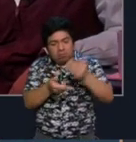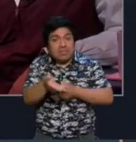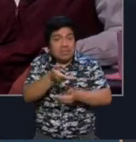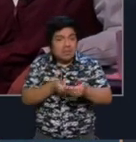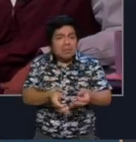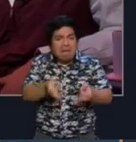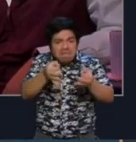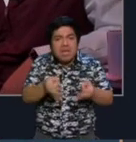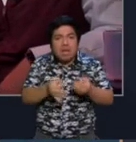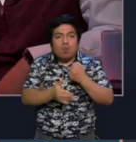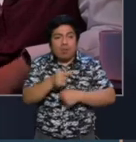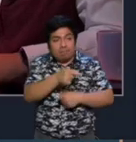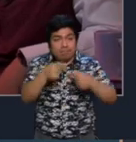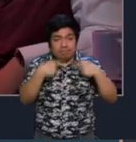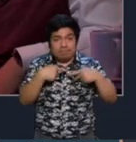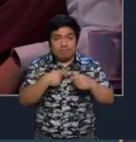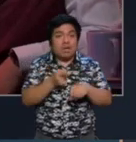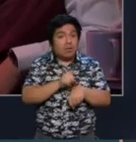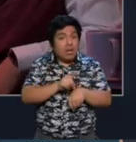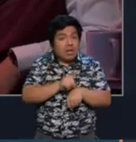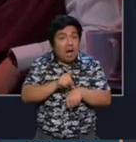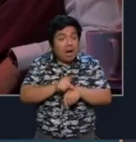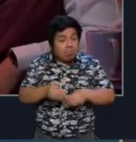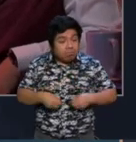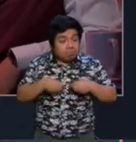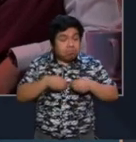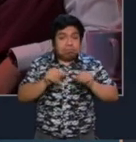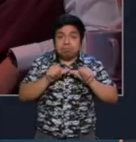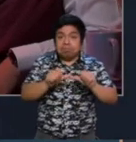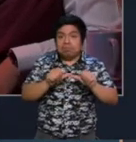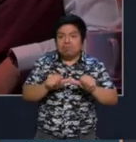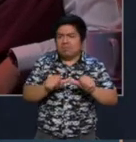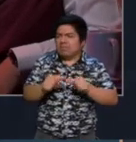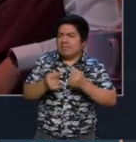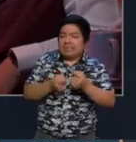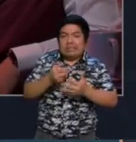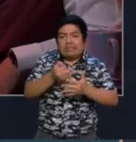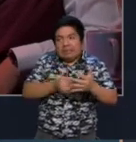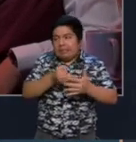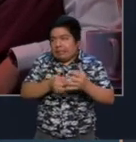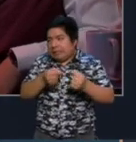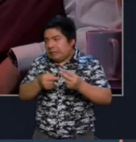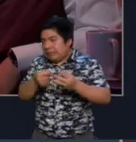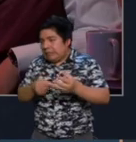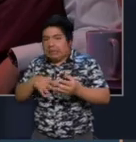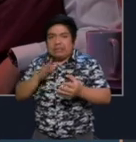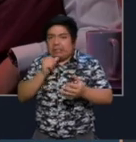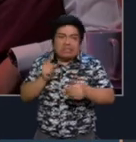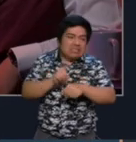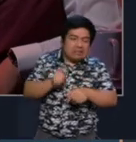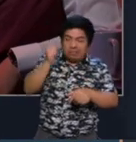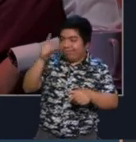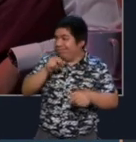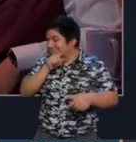condiciones para que la gente pueda llevar su vida de manera adecuada, que no sean temas que tengan que detenerle su día a